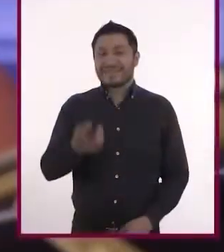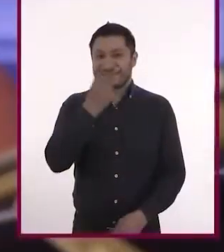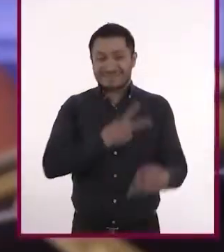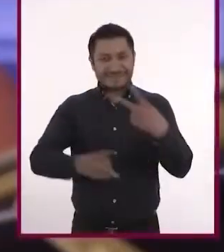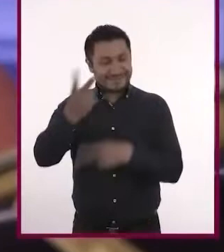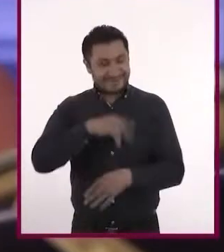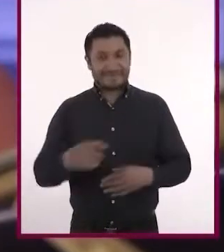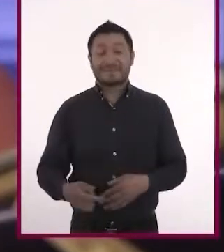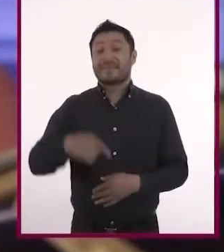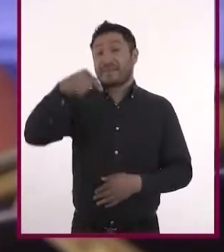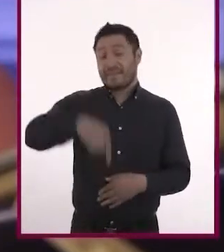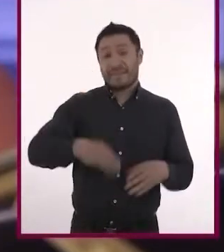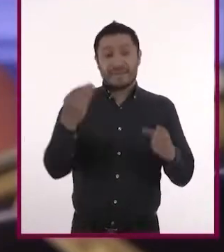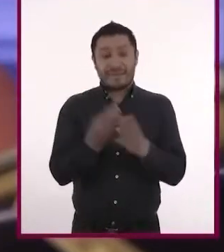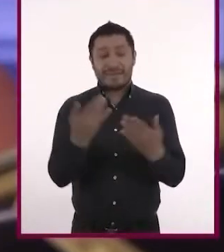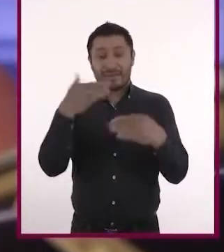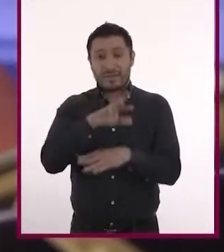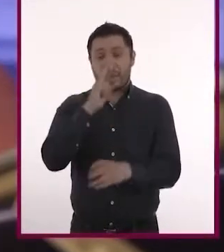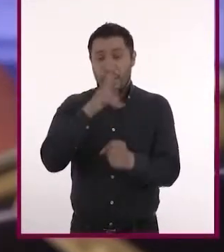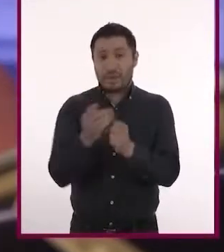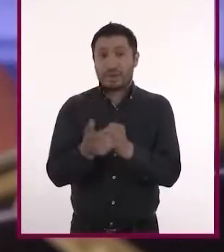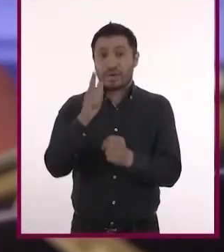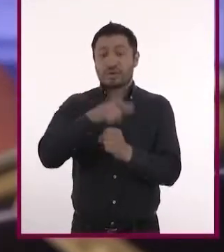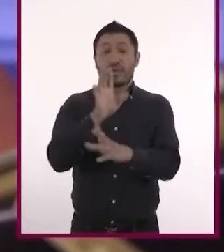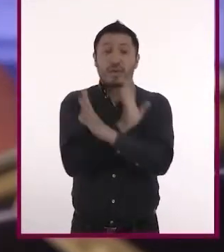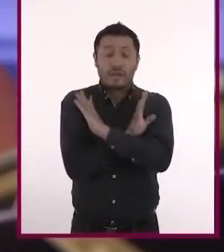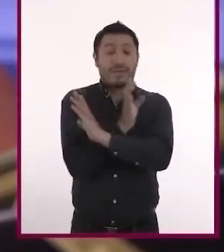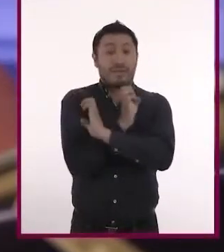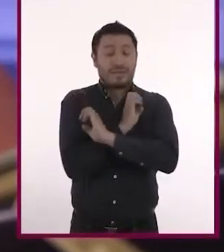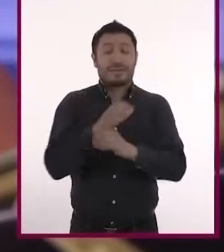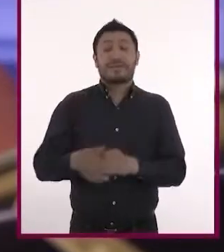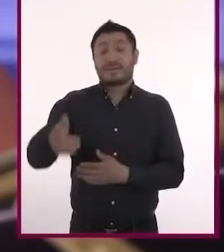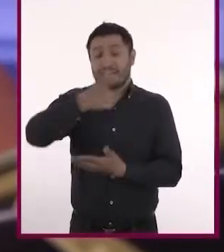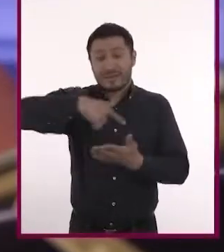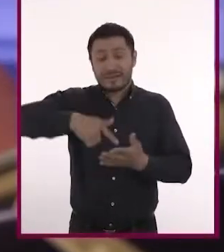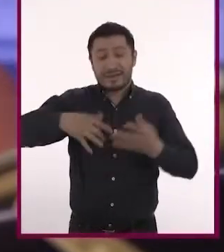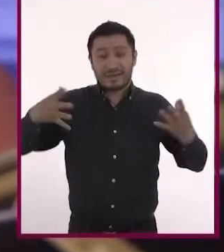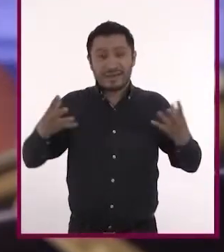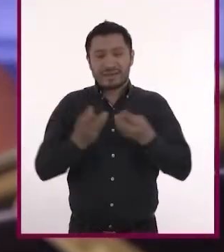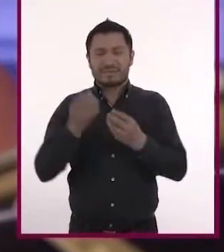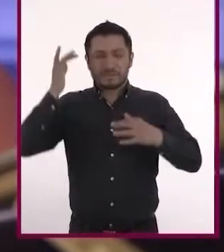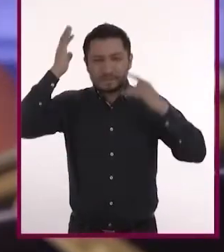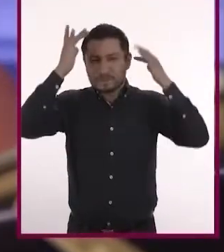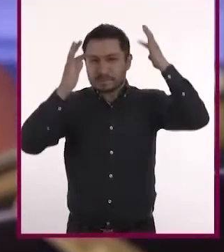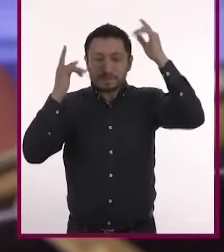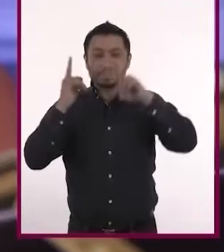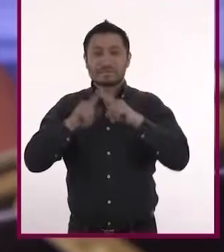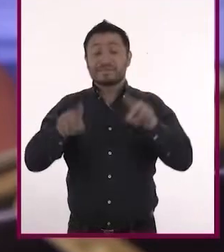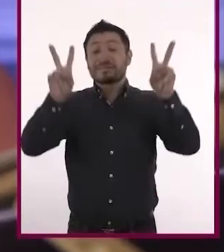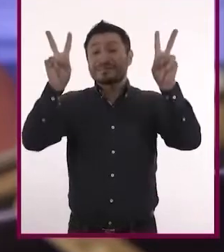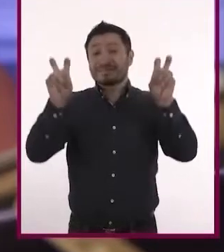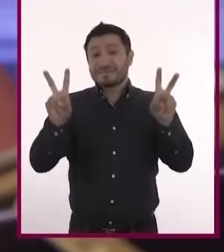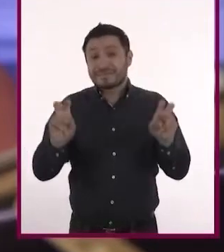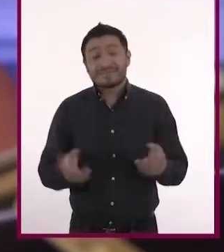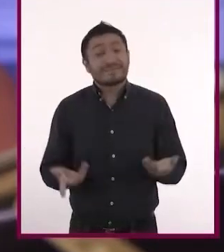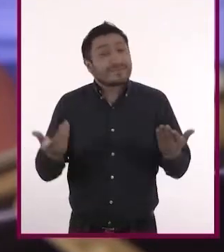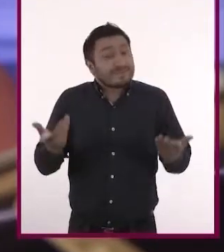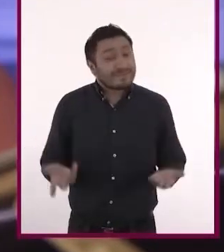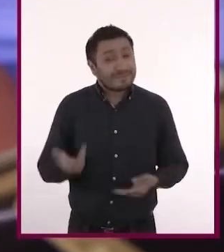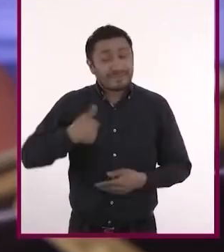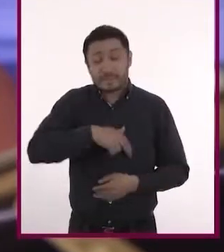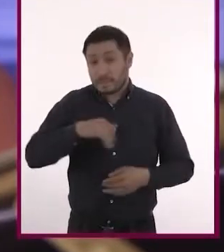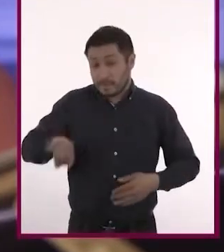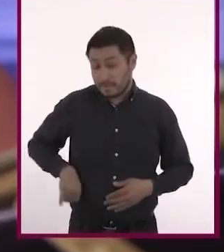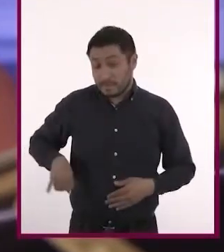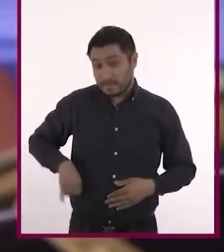Bienvenidos y bienvenidas al programa de Responsabilidad Social, Cívica y Ética, un espacio en el que reflexionamos sobre diversos temas que nos afectan como